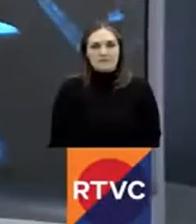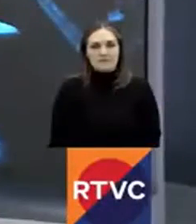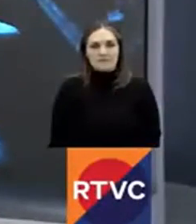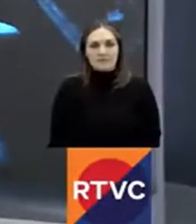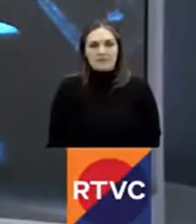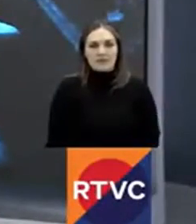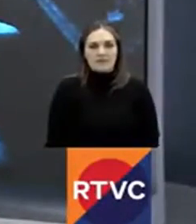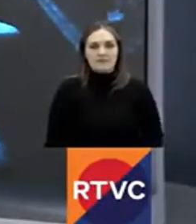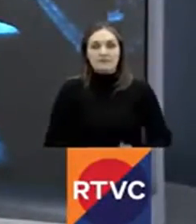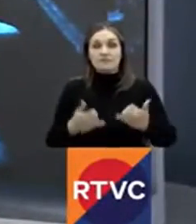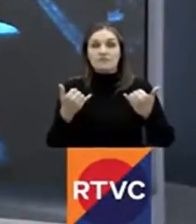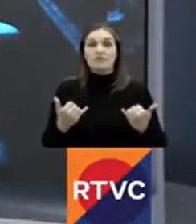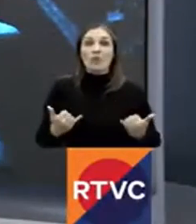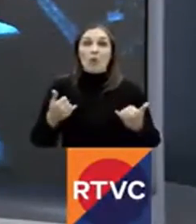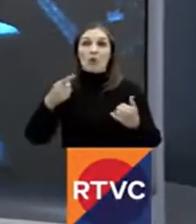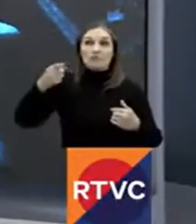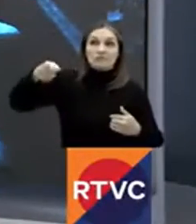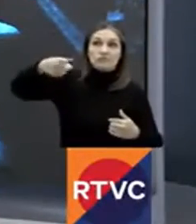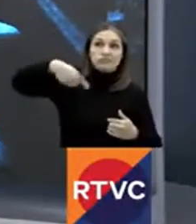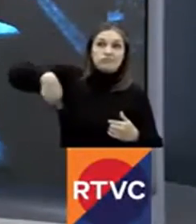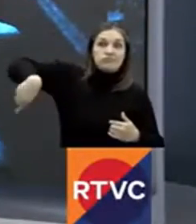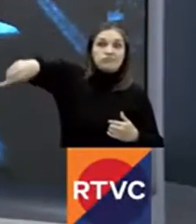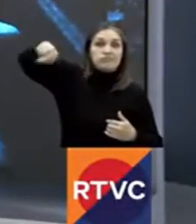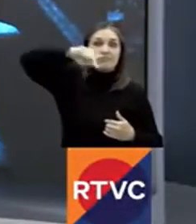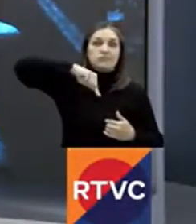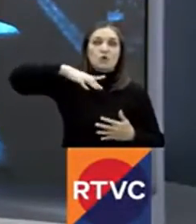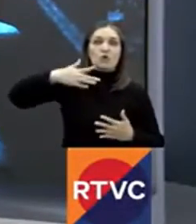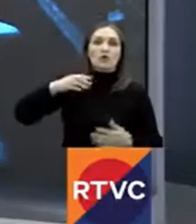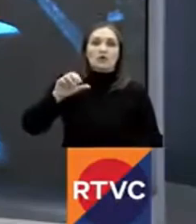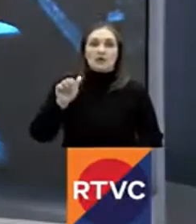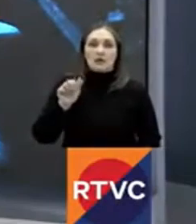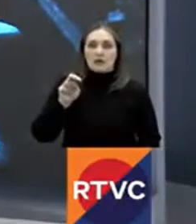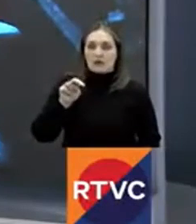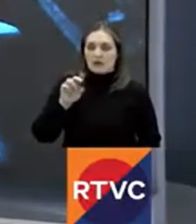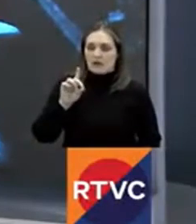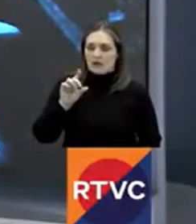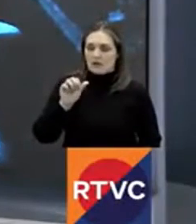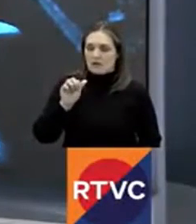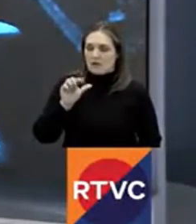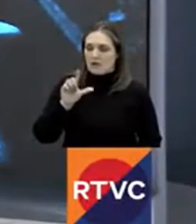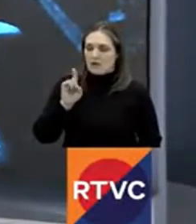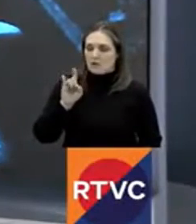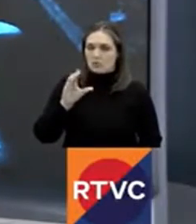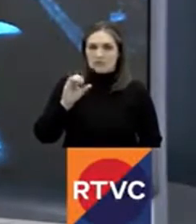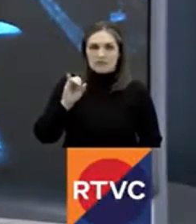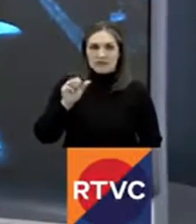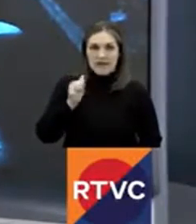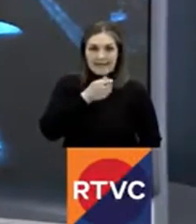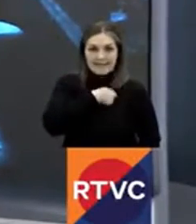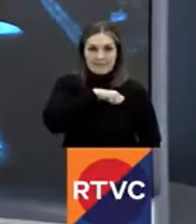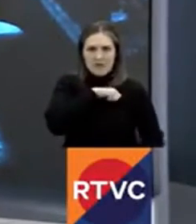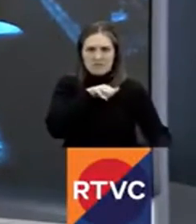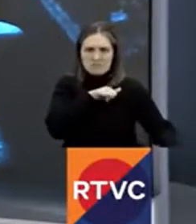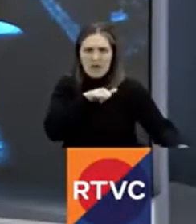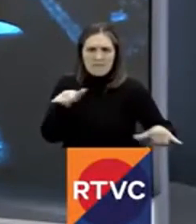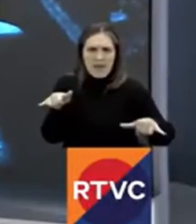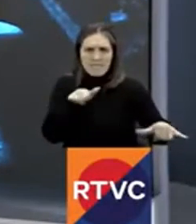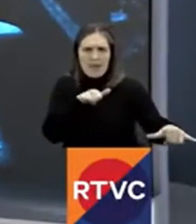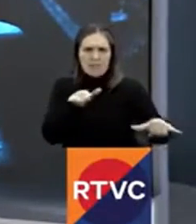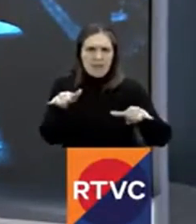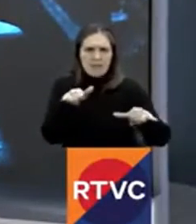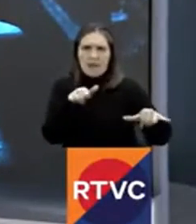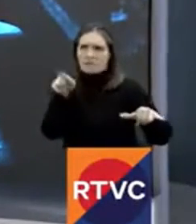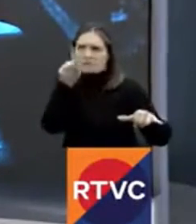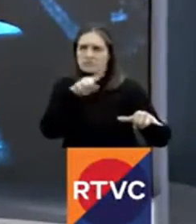La etapa 3 de la Vuelta a Andalucía, que se vive por estos días en nuestra pantalla, aquí por Señal Colombia, dejó como ganador al ciclista belga